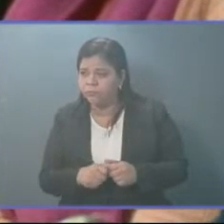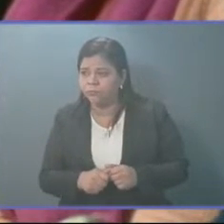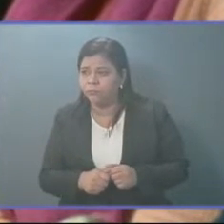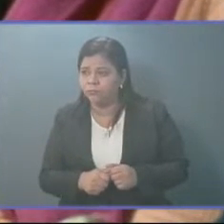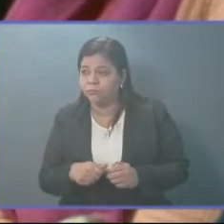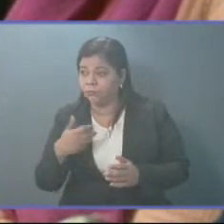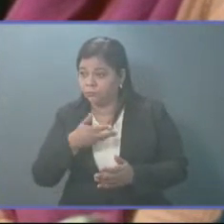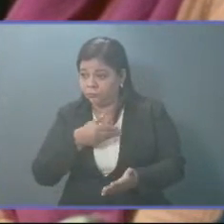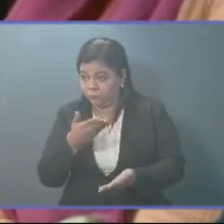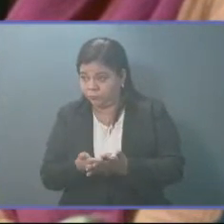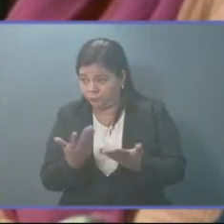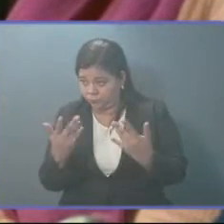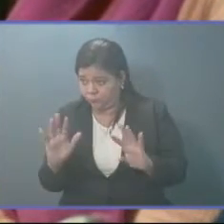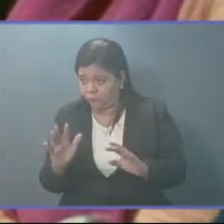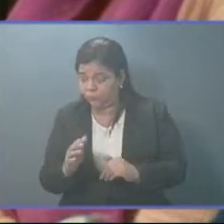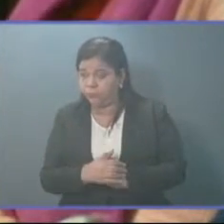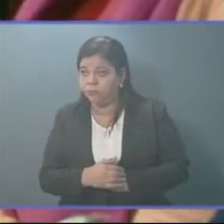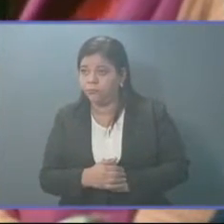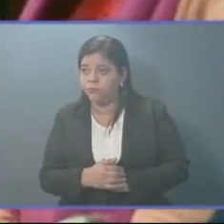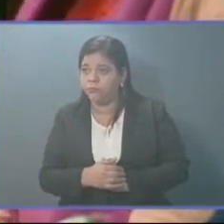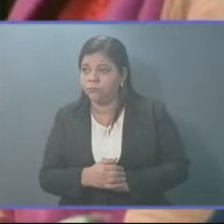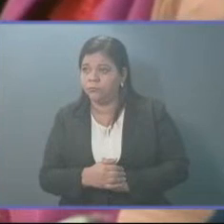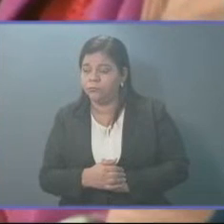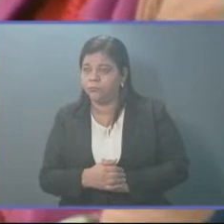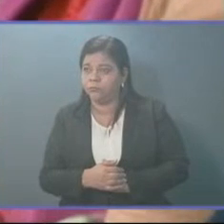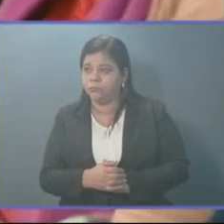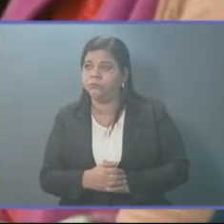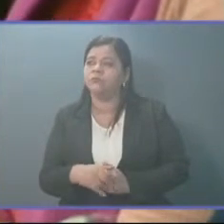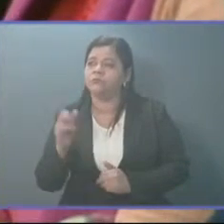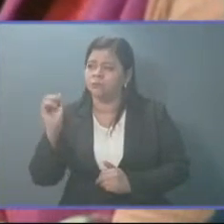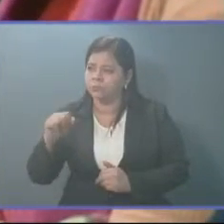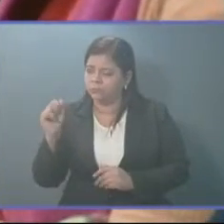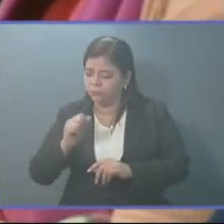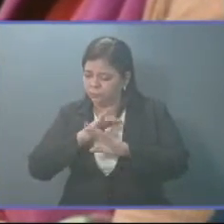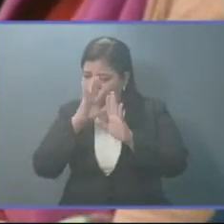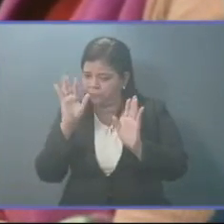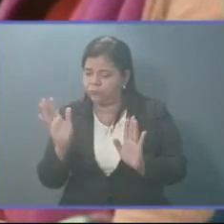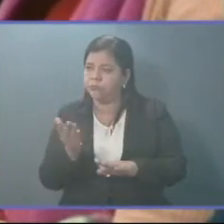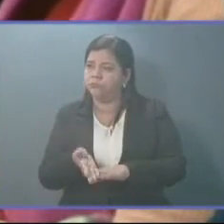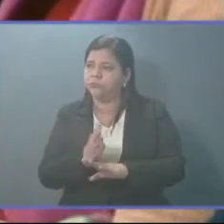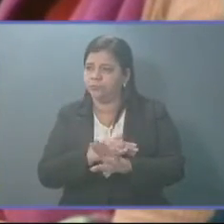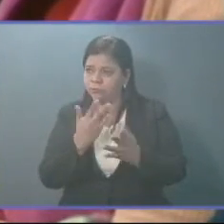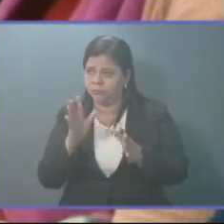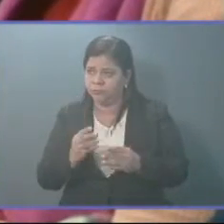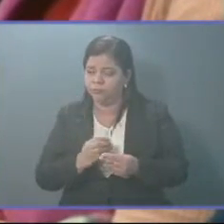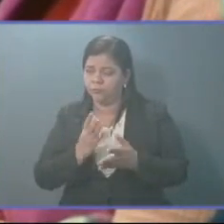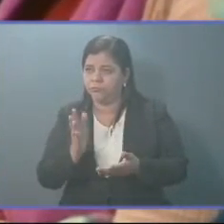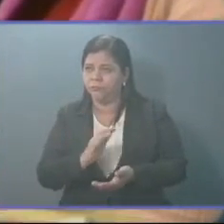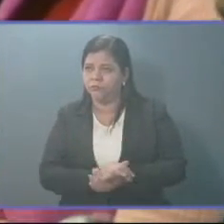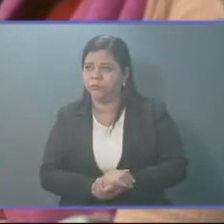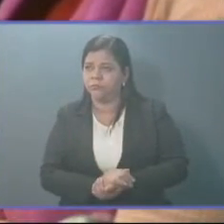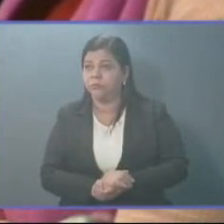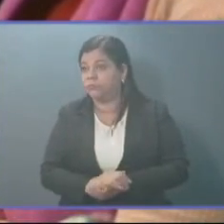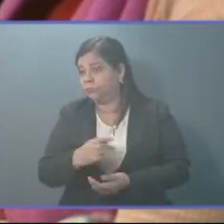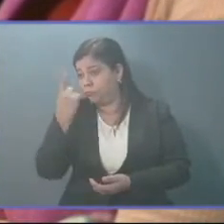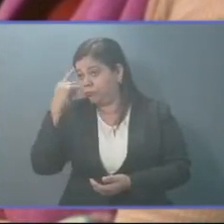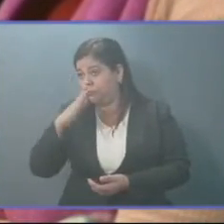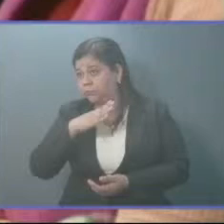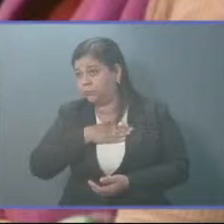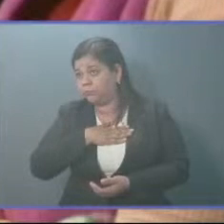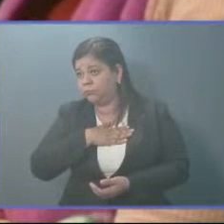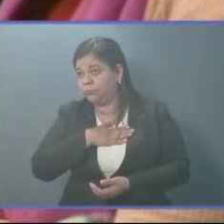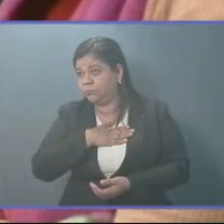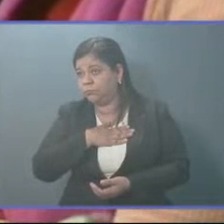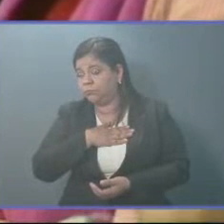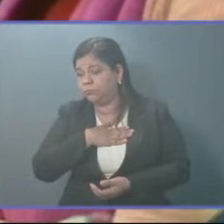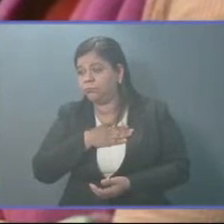¿La propuesta ya está? Es que ellos la han mandado. Ellos la mandaron, sí. Ok, va. Para mí, pues,